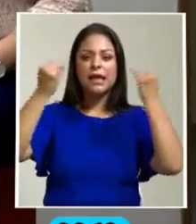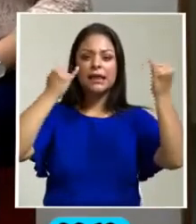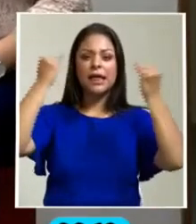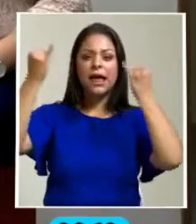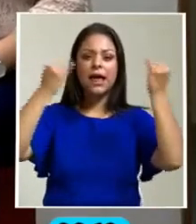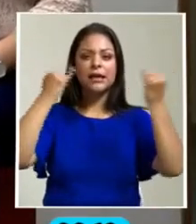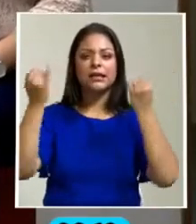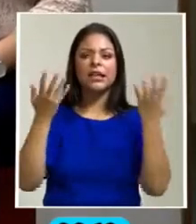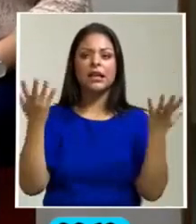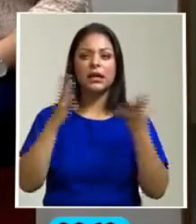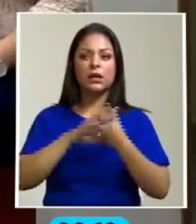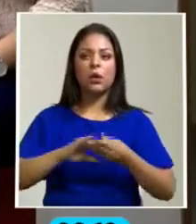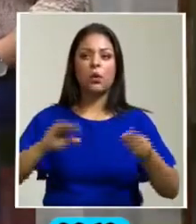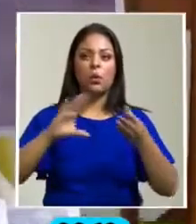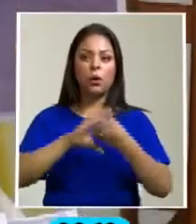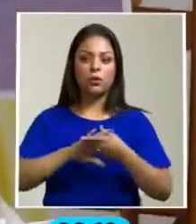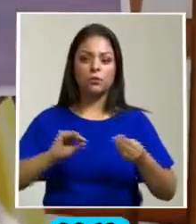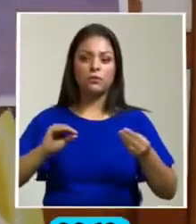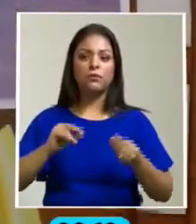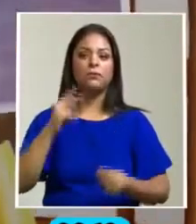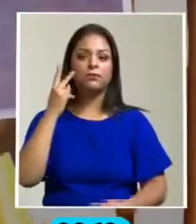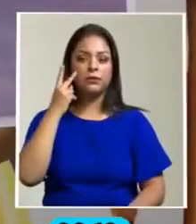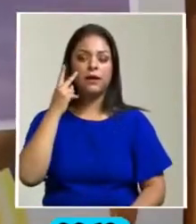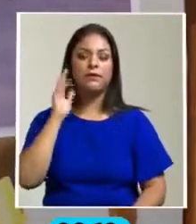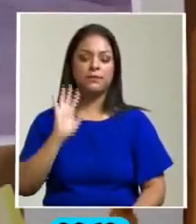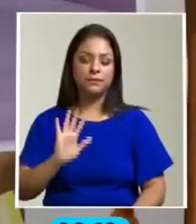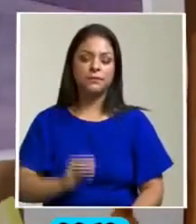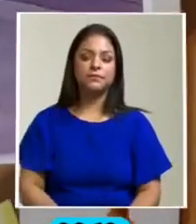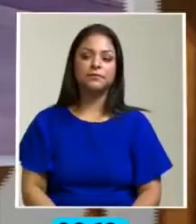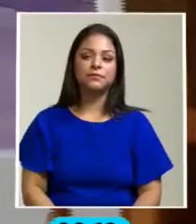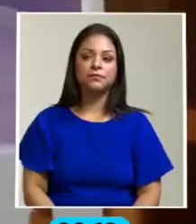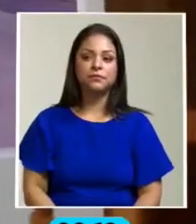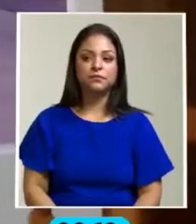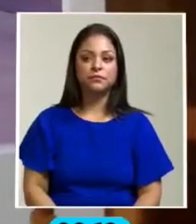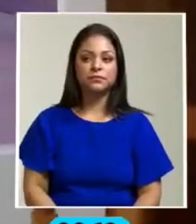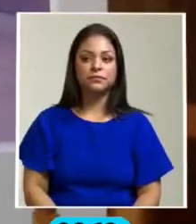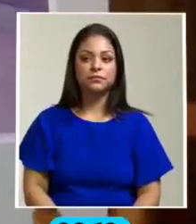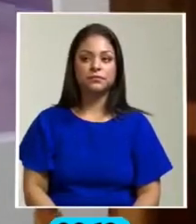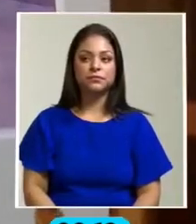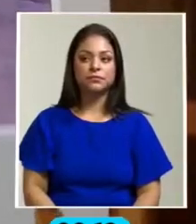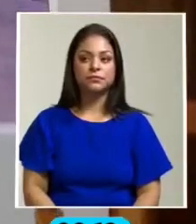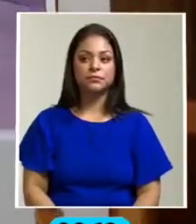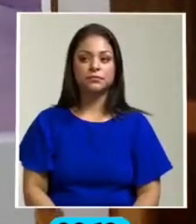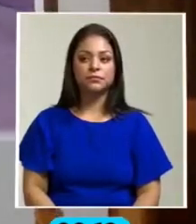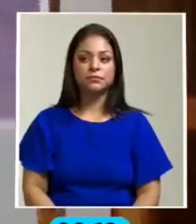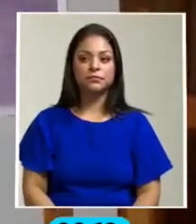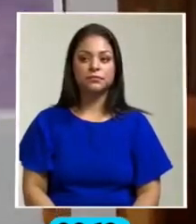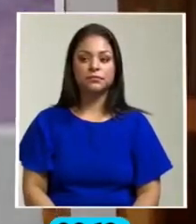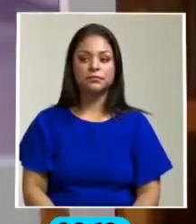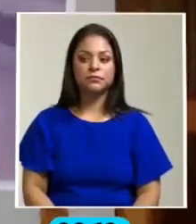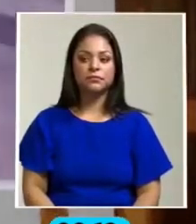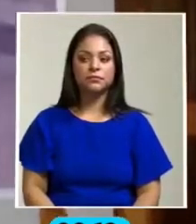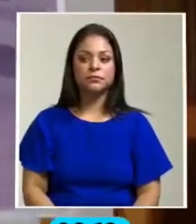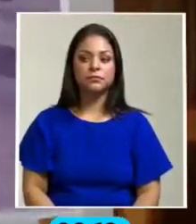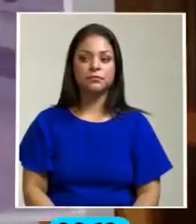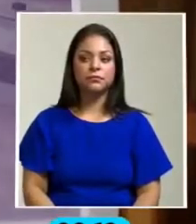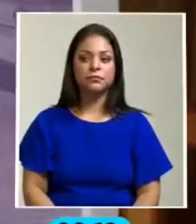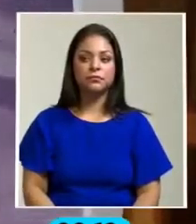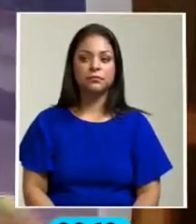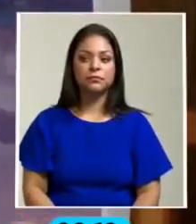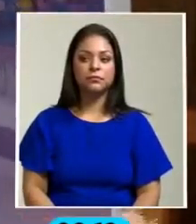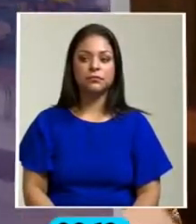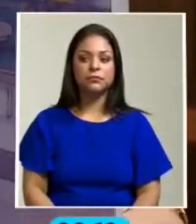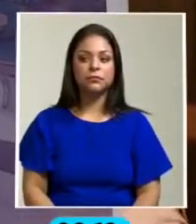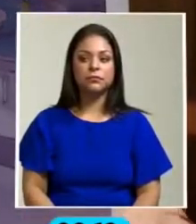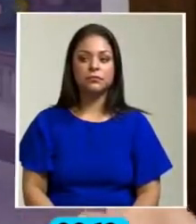cuento hoy? Vamos a ver, entonces. Muy bien, voy a acomodarme por acá. Dice así.